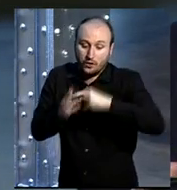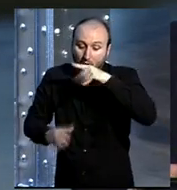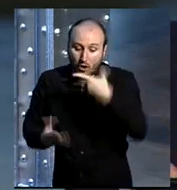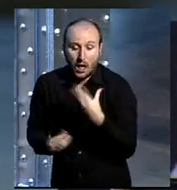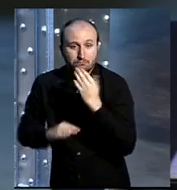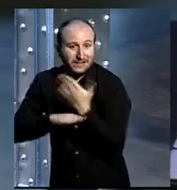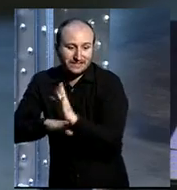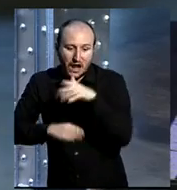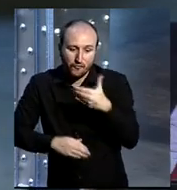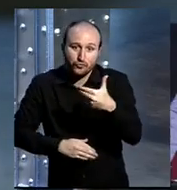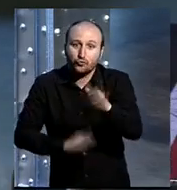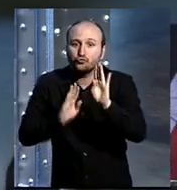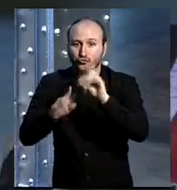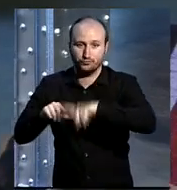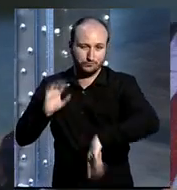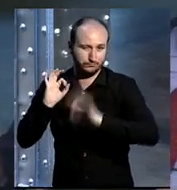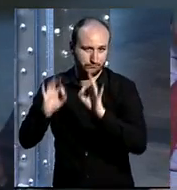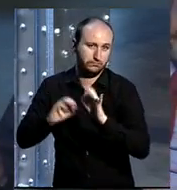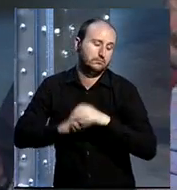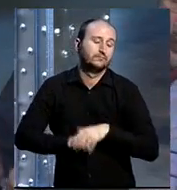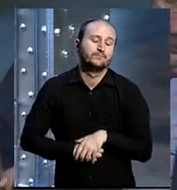¿no? Un tema